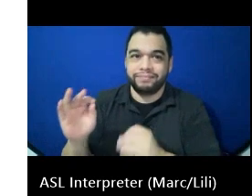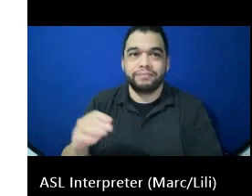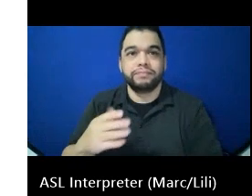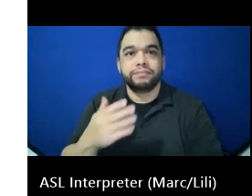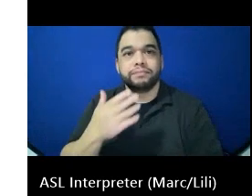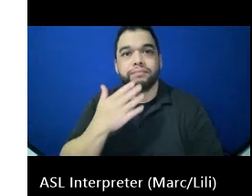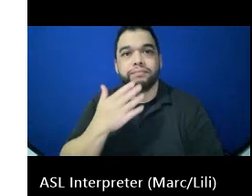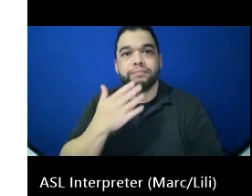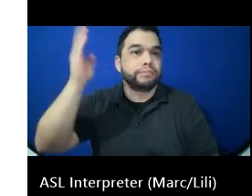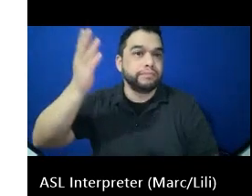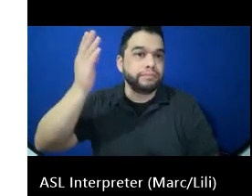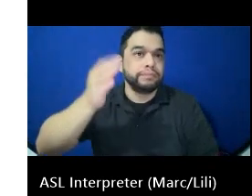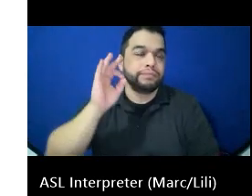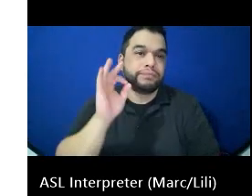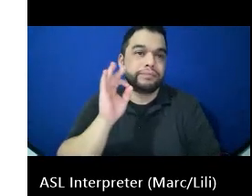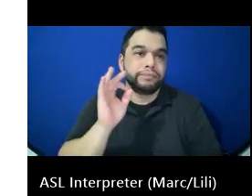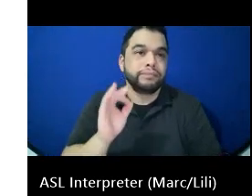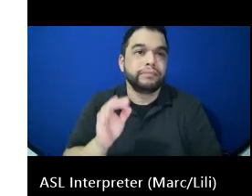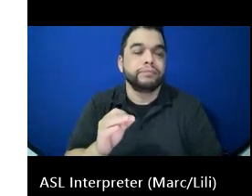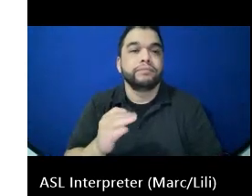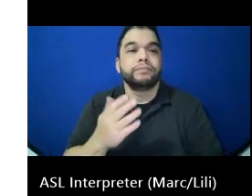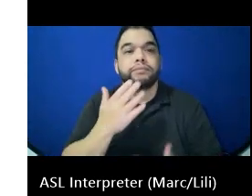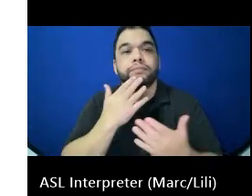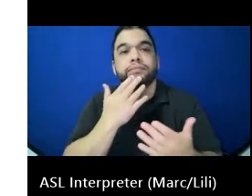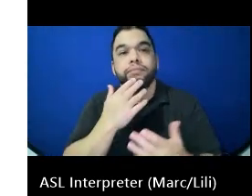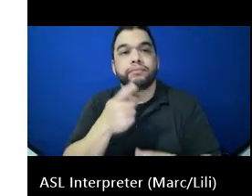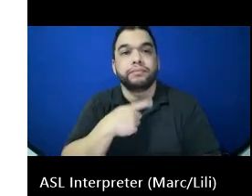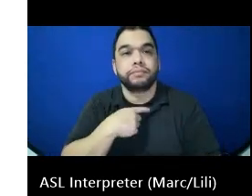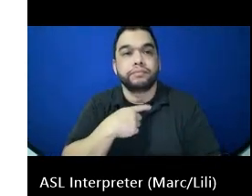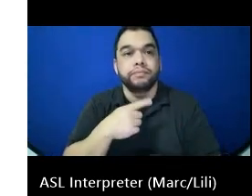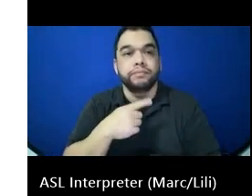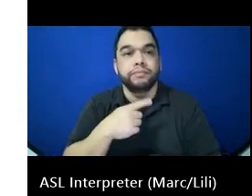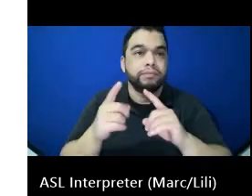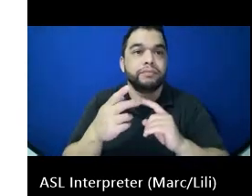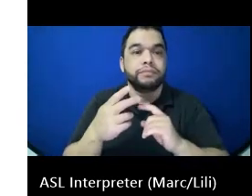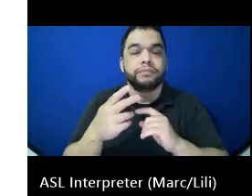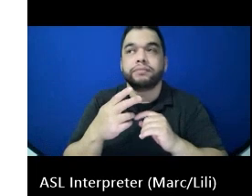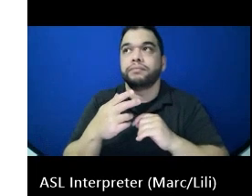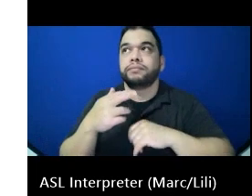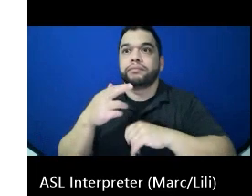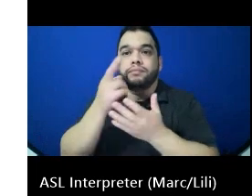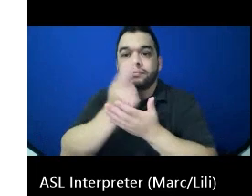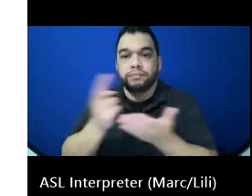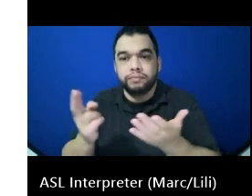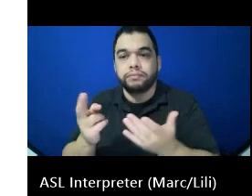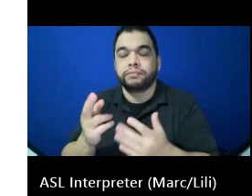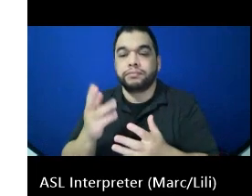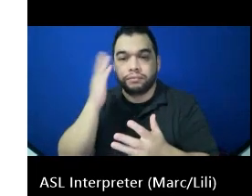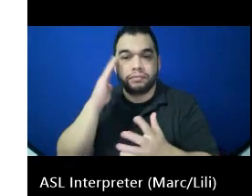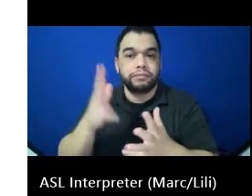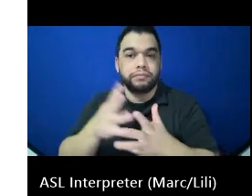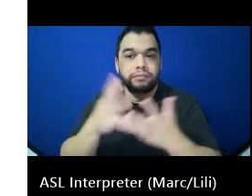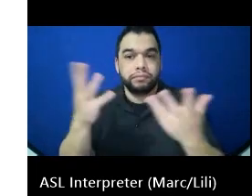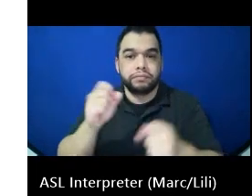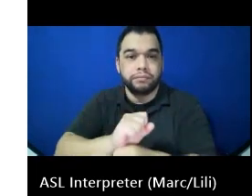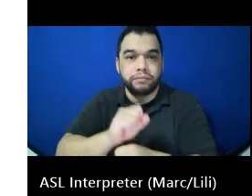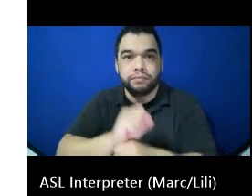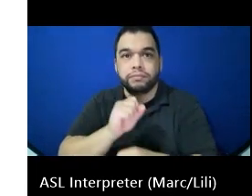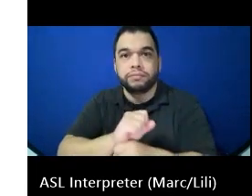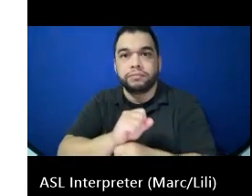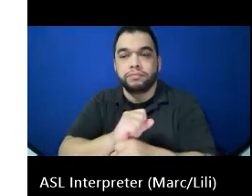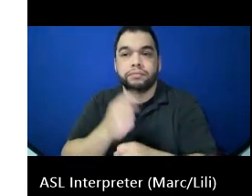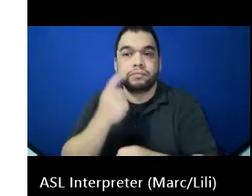esa presentación, gracias por esos recursos. Sabemos que fue mucho trabajo y mucho tiempo dedicado a crear esos módulos. Así